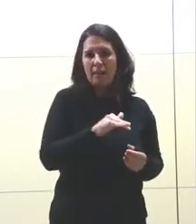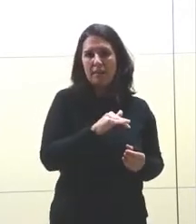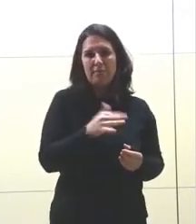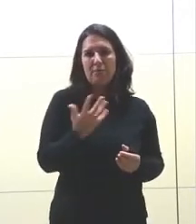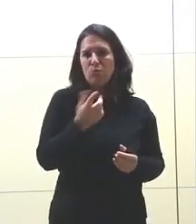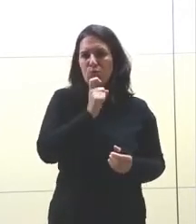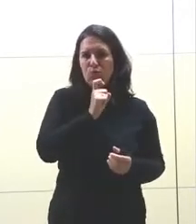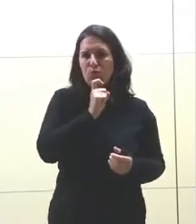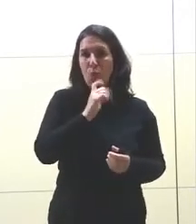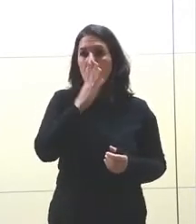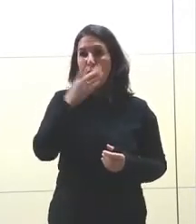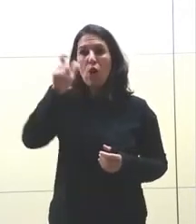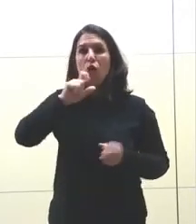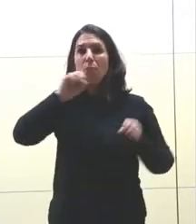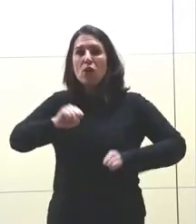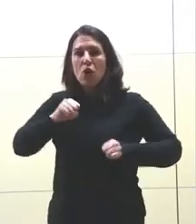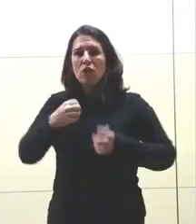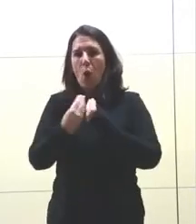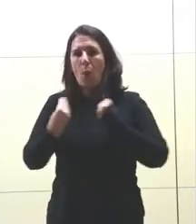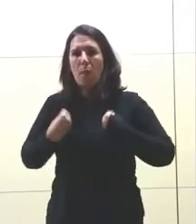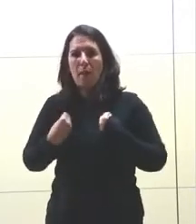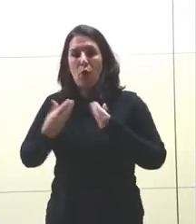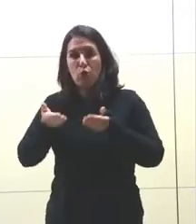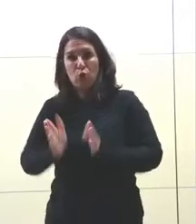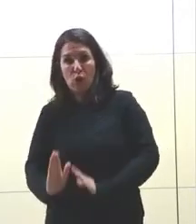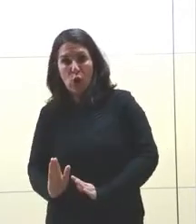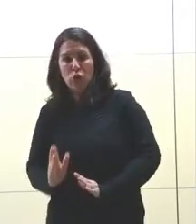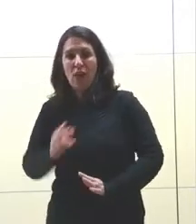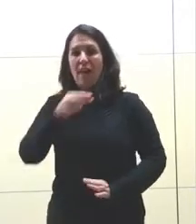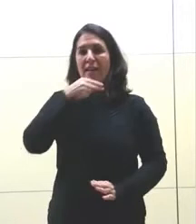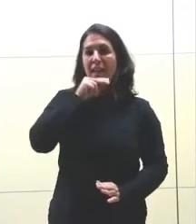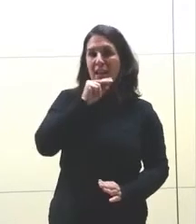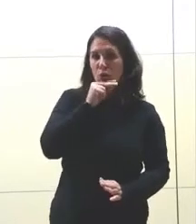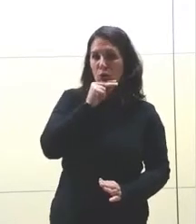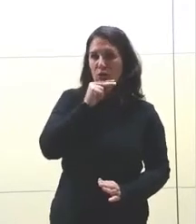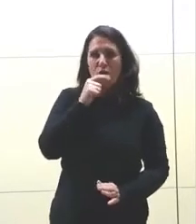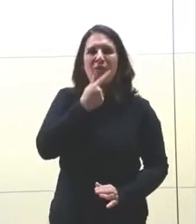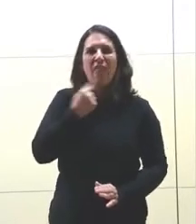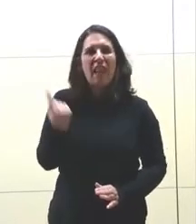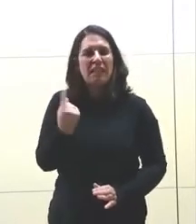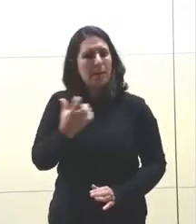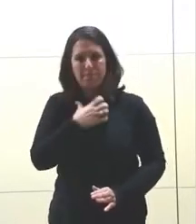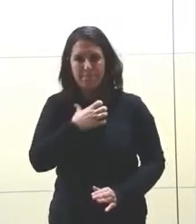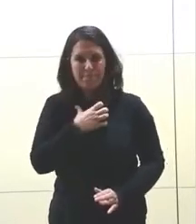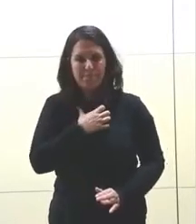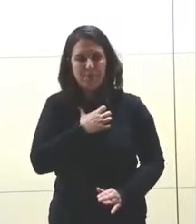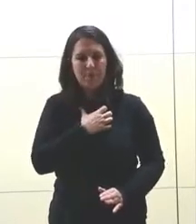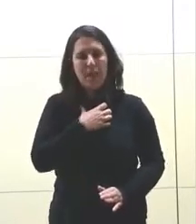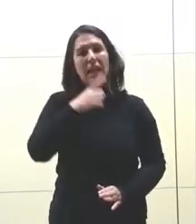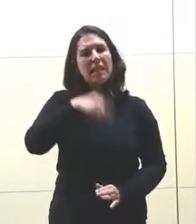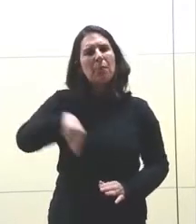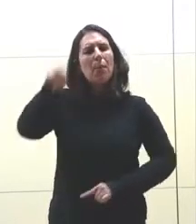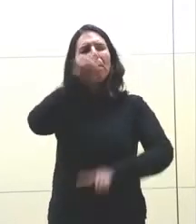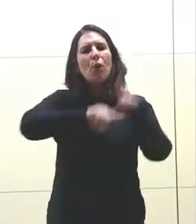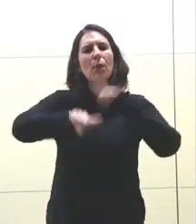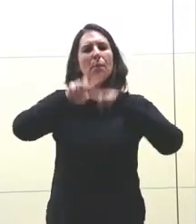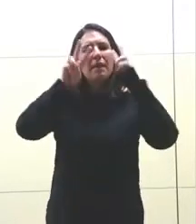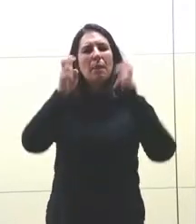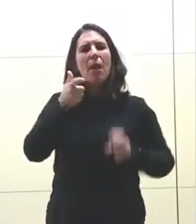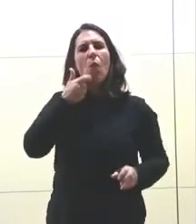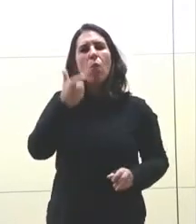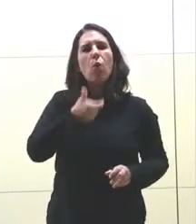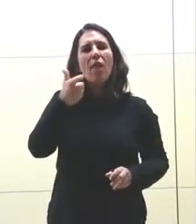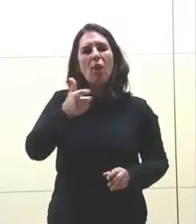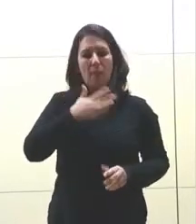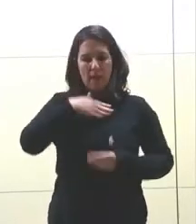conviven con sus hijos o con sus nietos y no sería fácil, ¿no? Luego también hay un problema sobre la duración de la